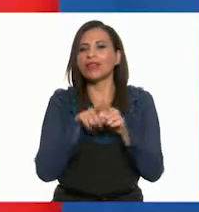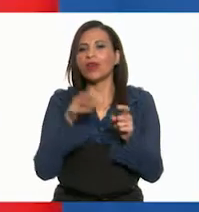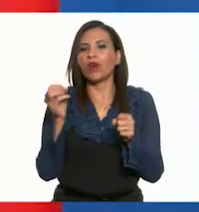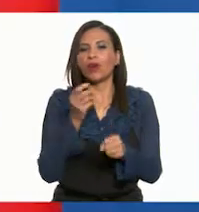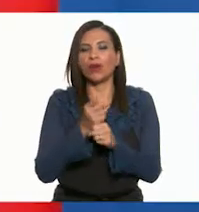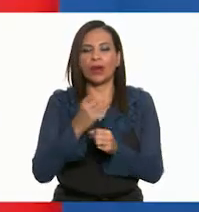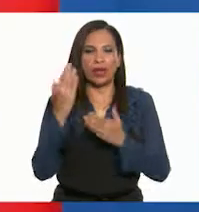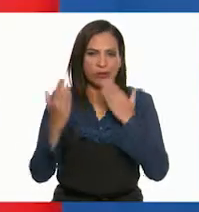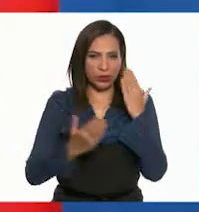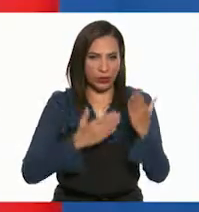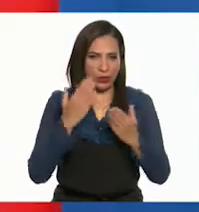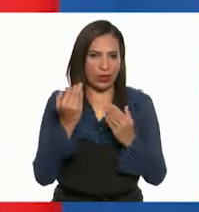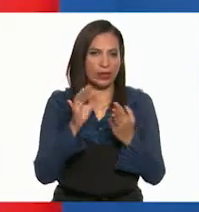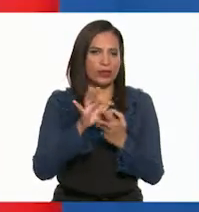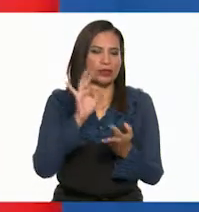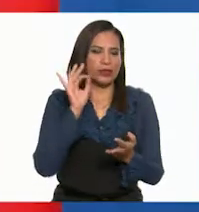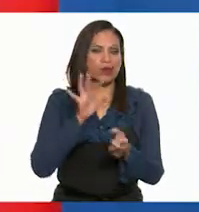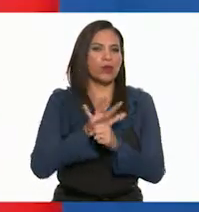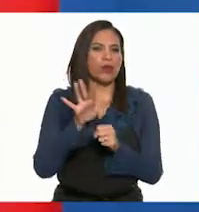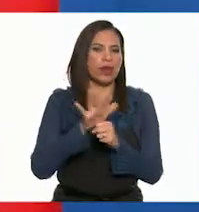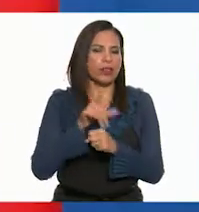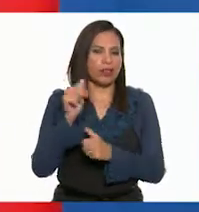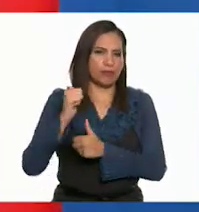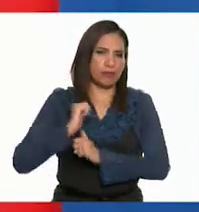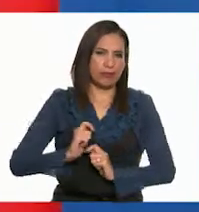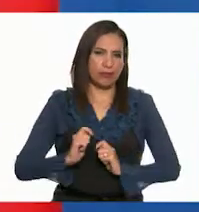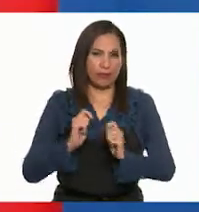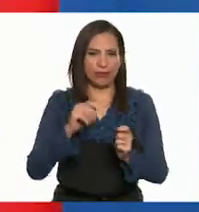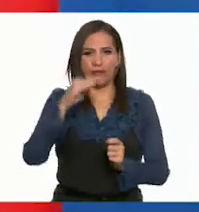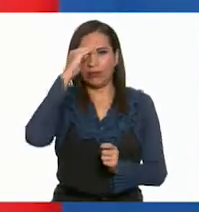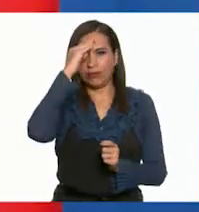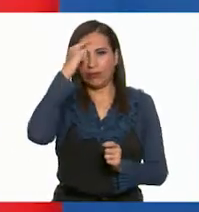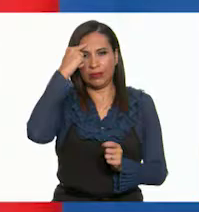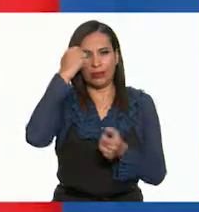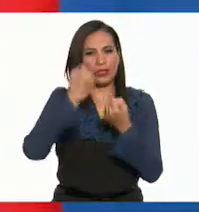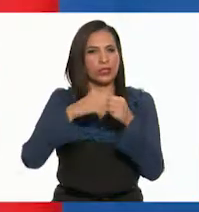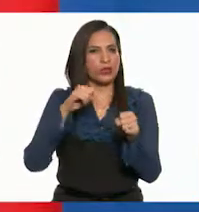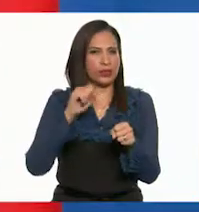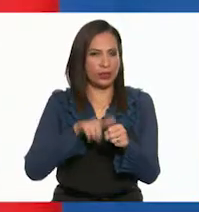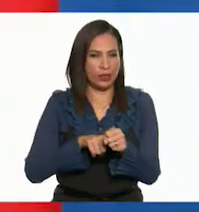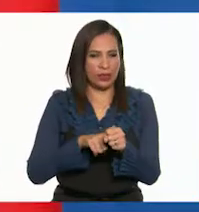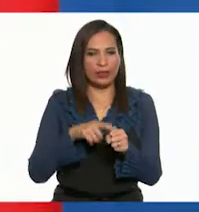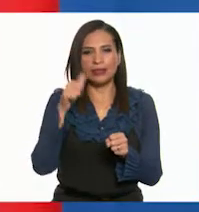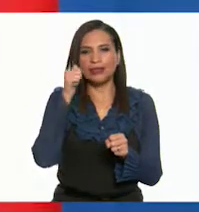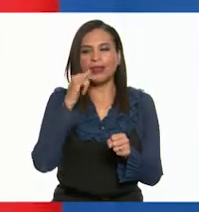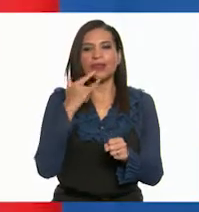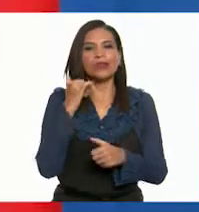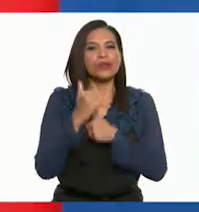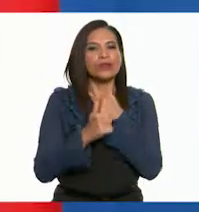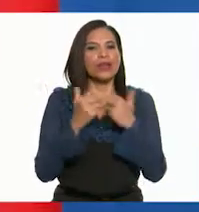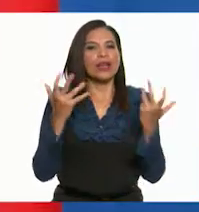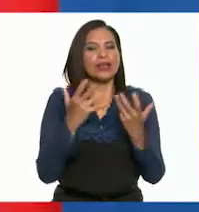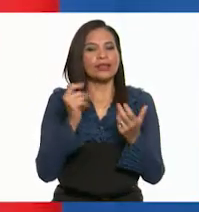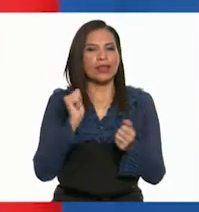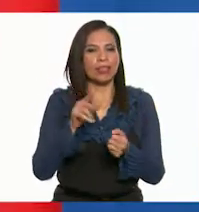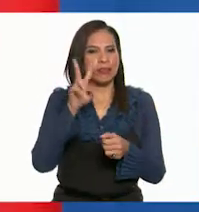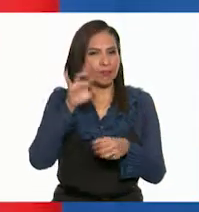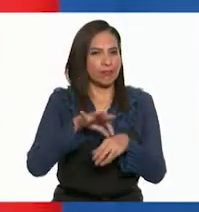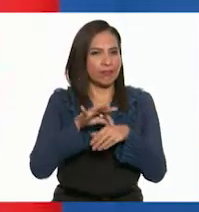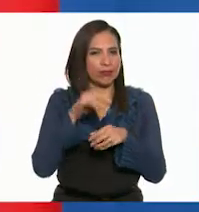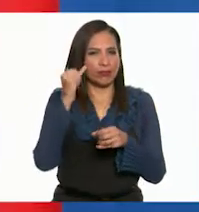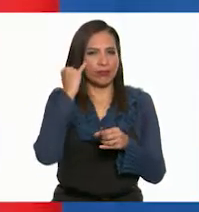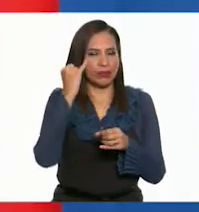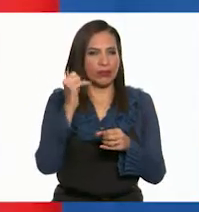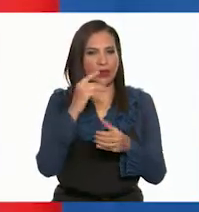oportunidades para estudiar y elegirse en cualquier cargo, su pensamiento social. Siempre luchó por hacer realidad sus ideales y